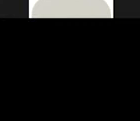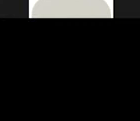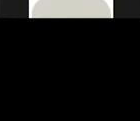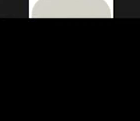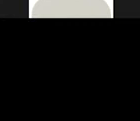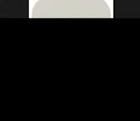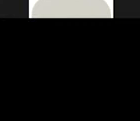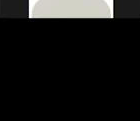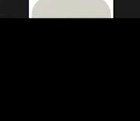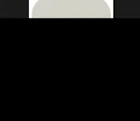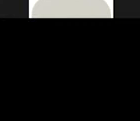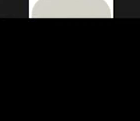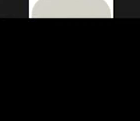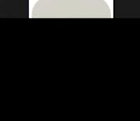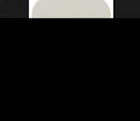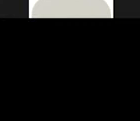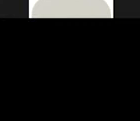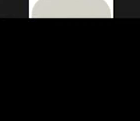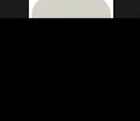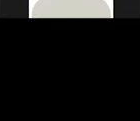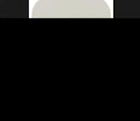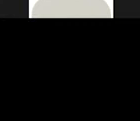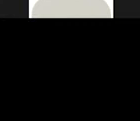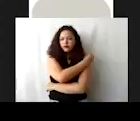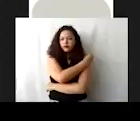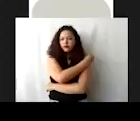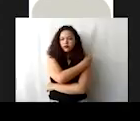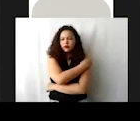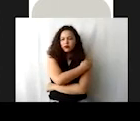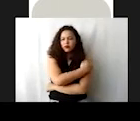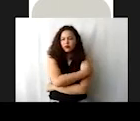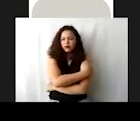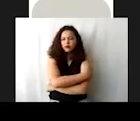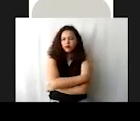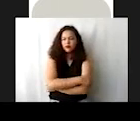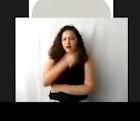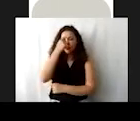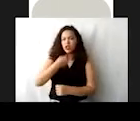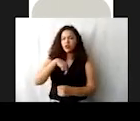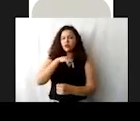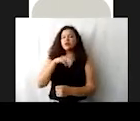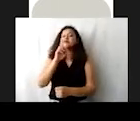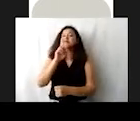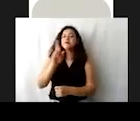final, para que quieren la podamos ir abordando.